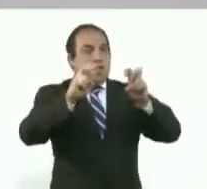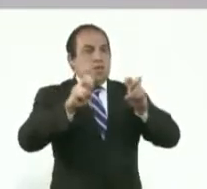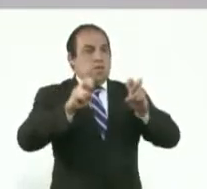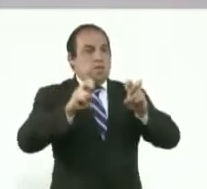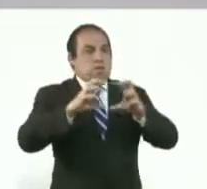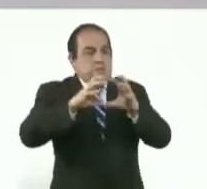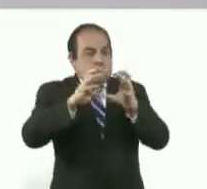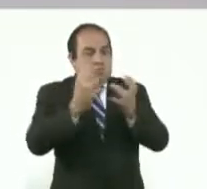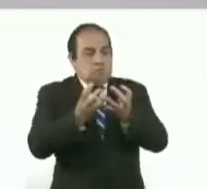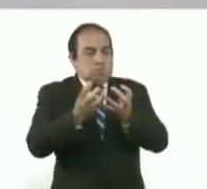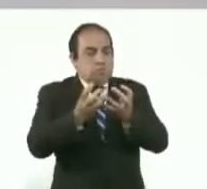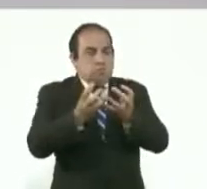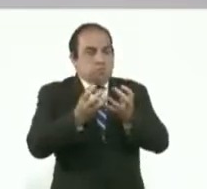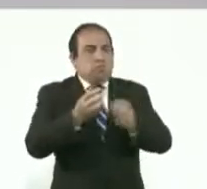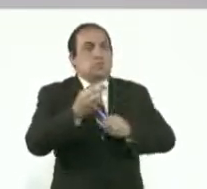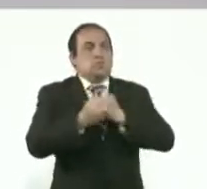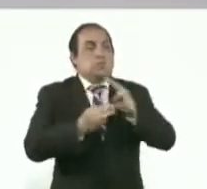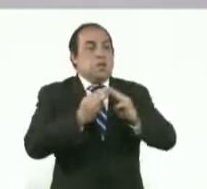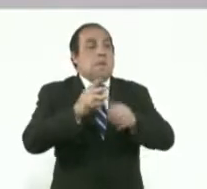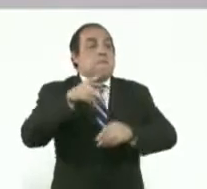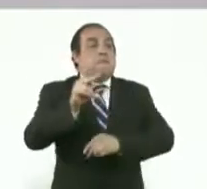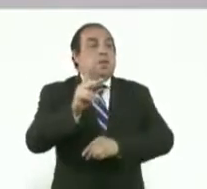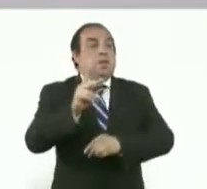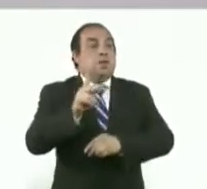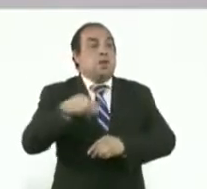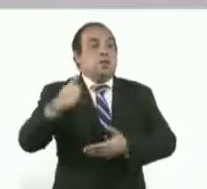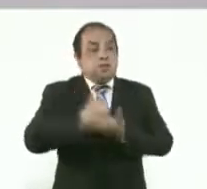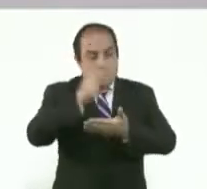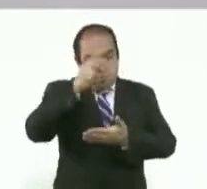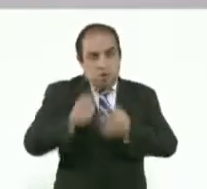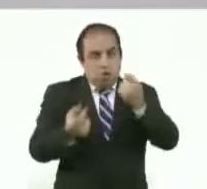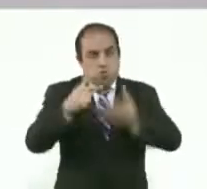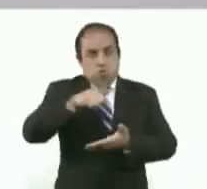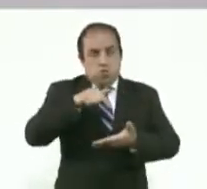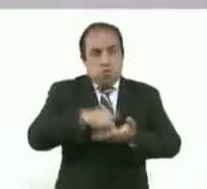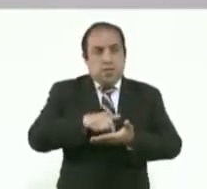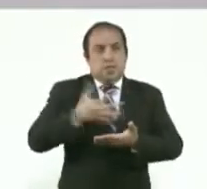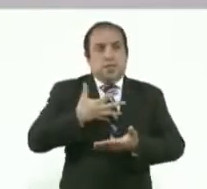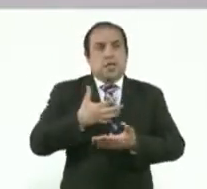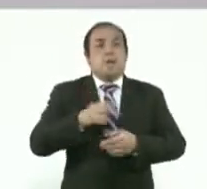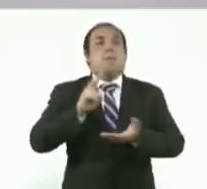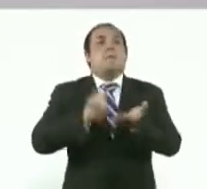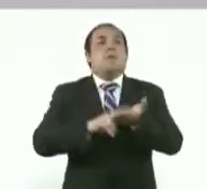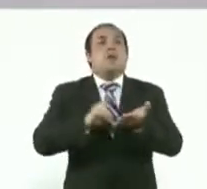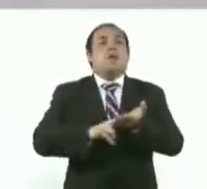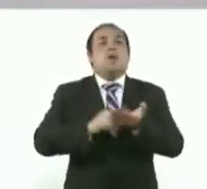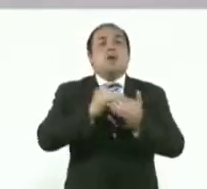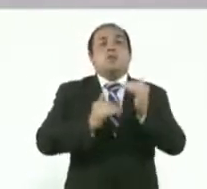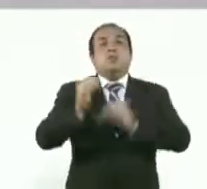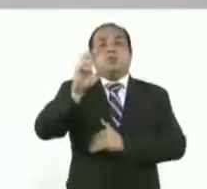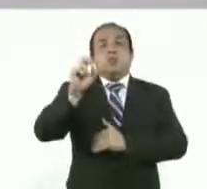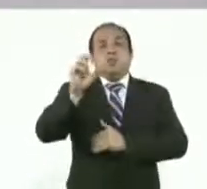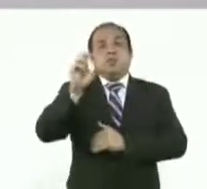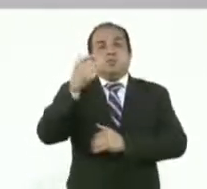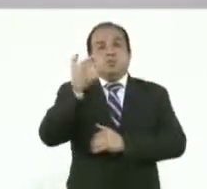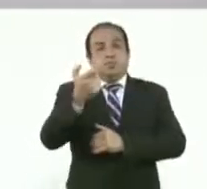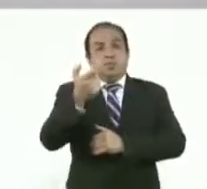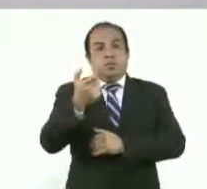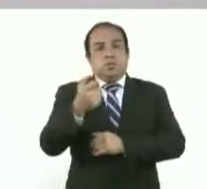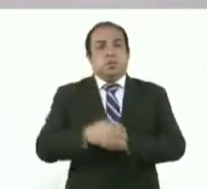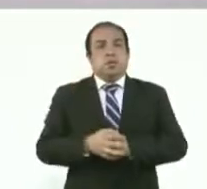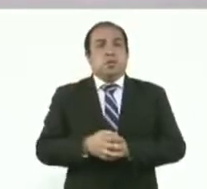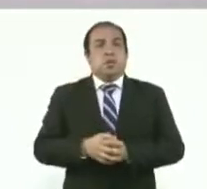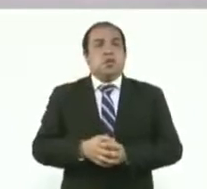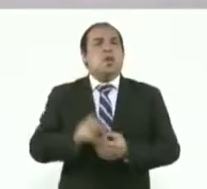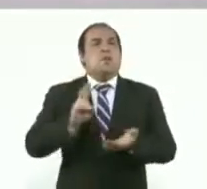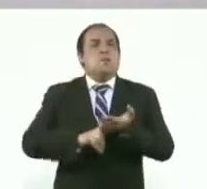sin embargo vemos que aquí en la Ciudad de México hay algunas que el litro ya está por encima de los 30 pesos cuando el promedio según Profeco pues es un